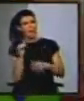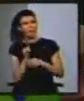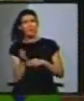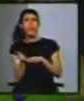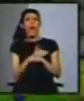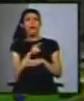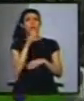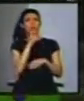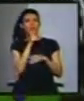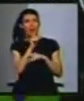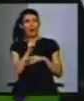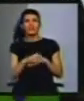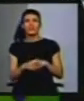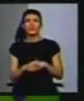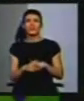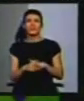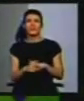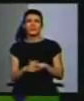antes no estaban.